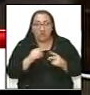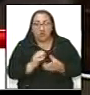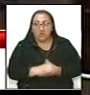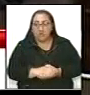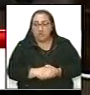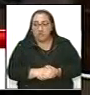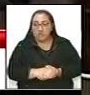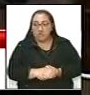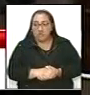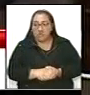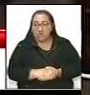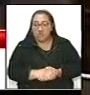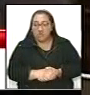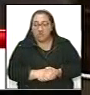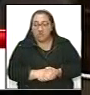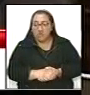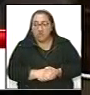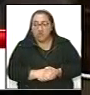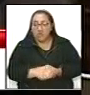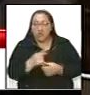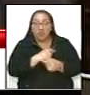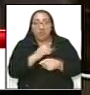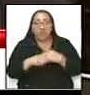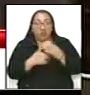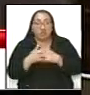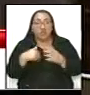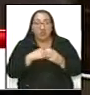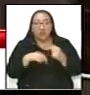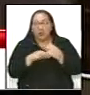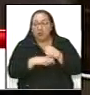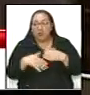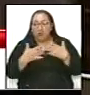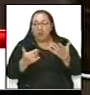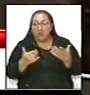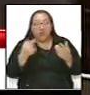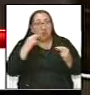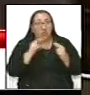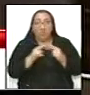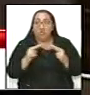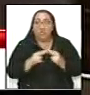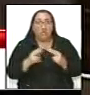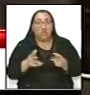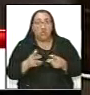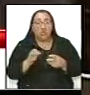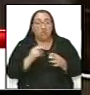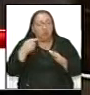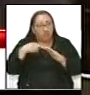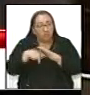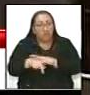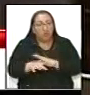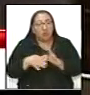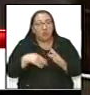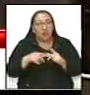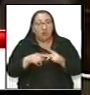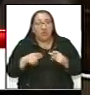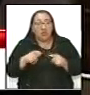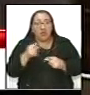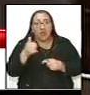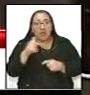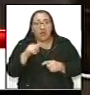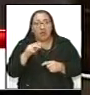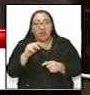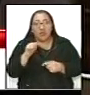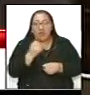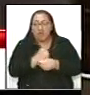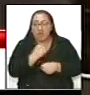la potencia de este país. Yo no hubiese podido conocer en la profundidad de la zona andina,